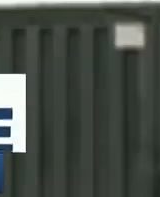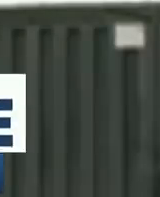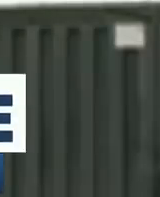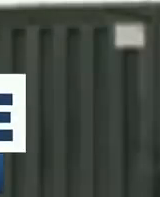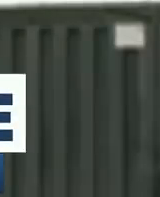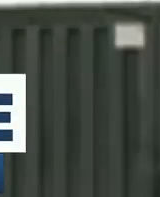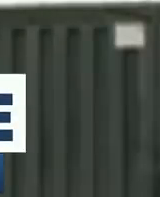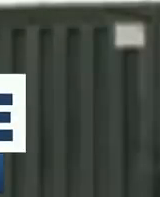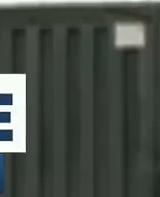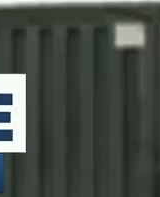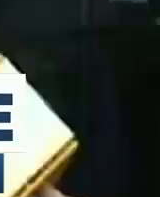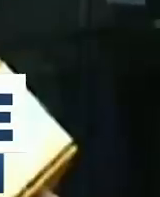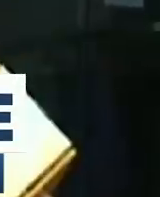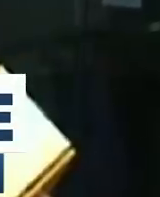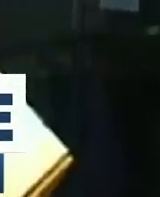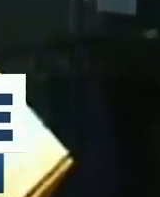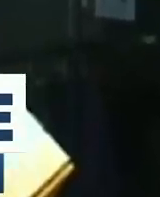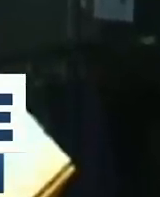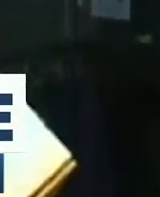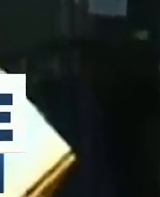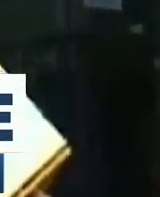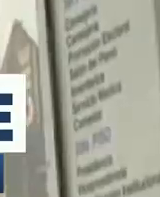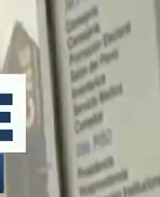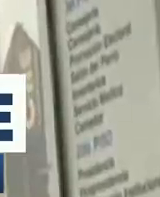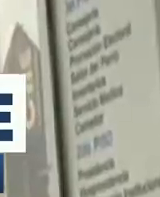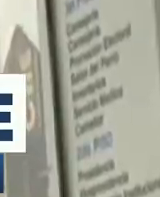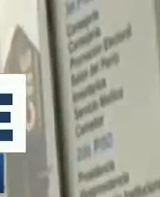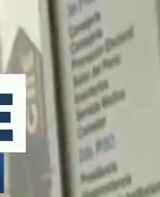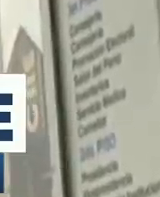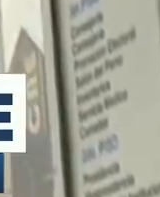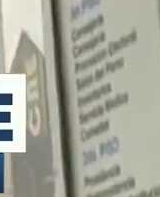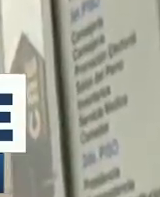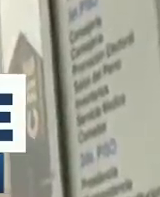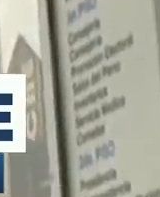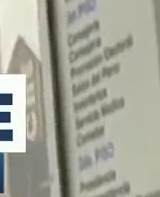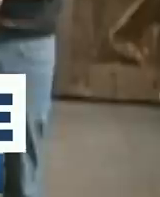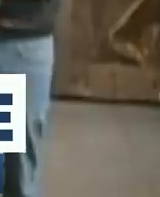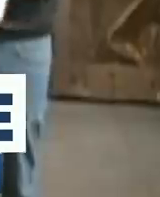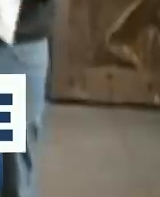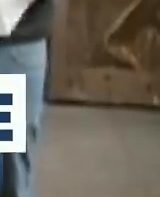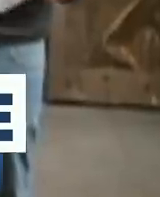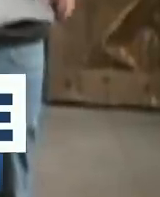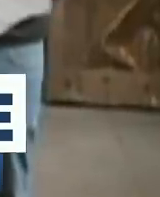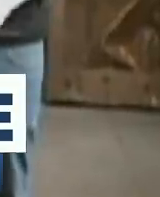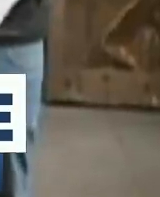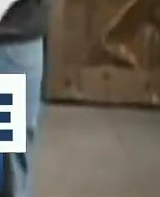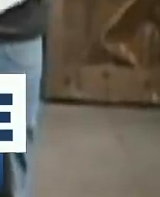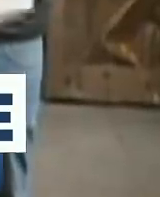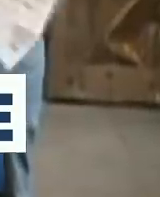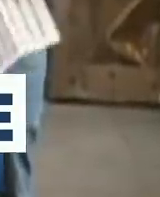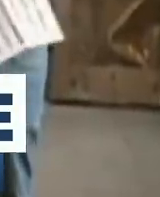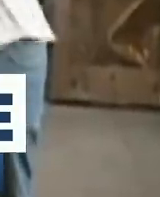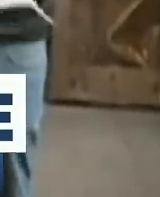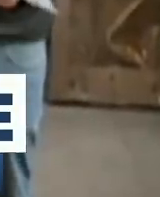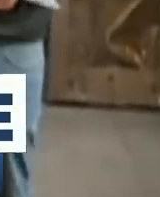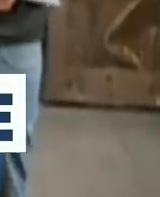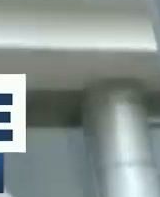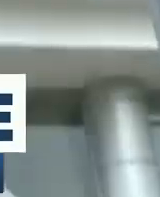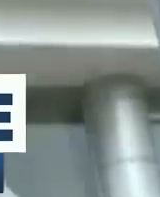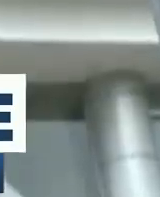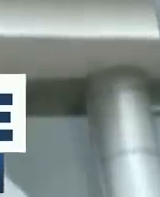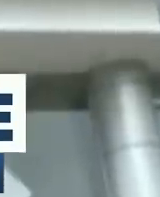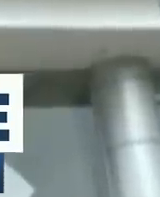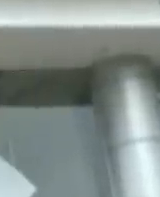Tribunal Contencioso Electoral se inhibió de conocer la consulta enviada por el CNE sobre el conteo de votos nulos en la elección de los integrantes del Consejo